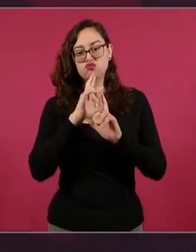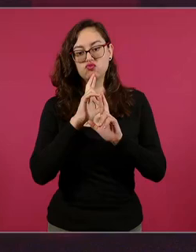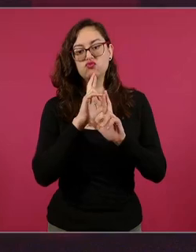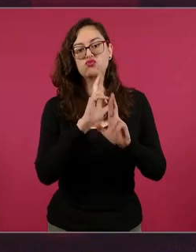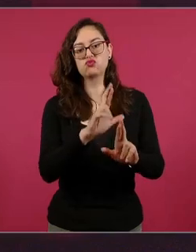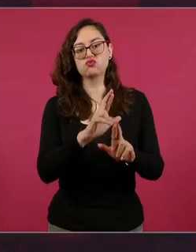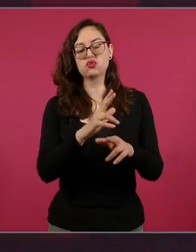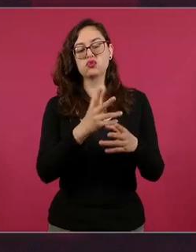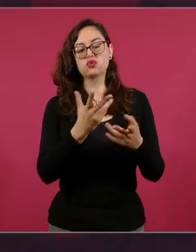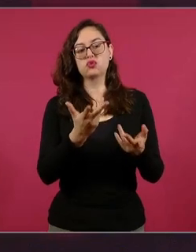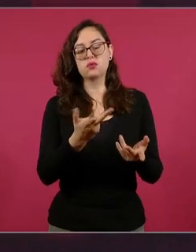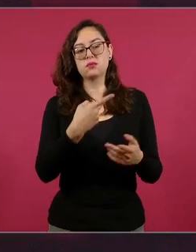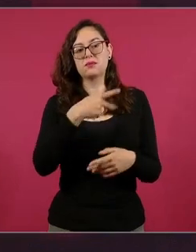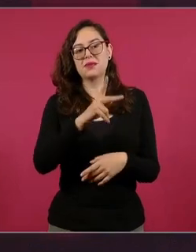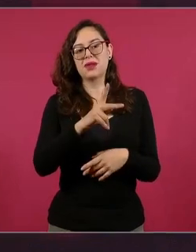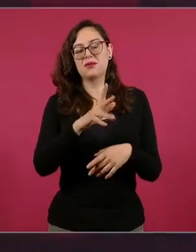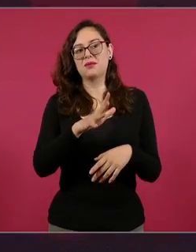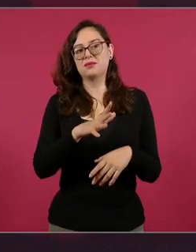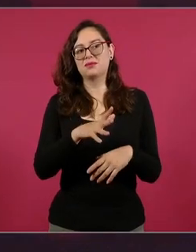propaganda,